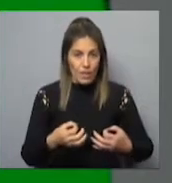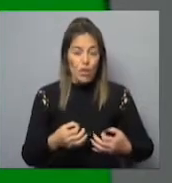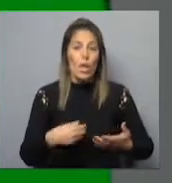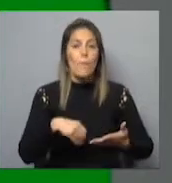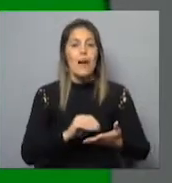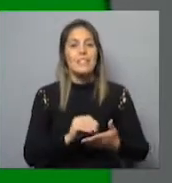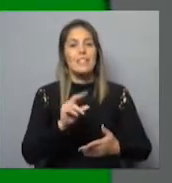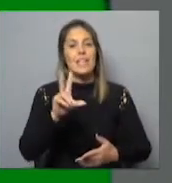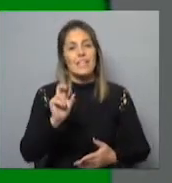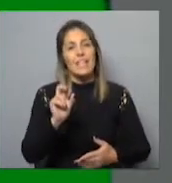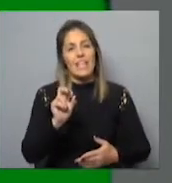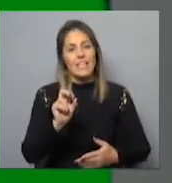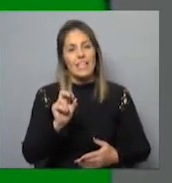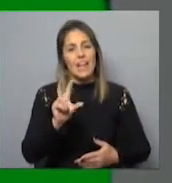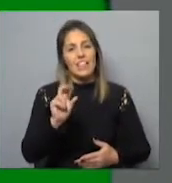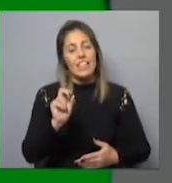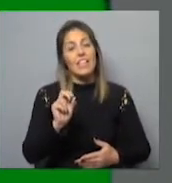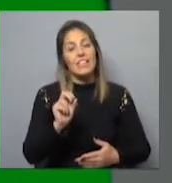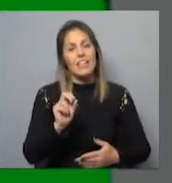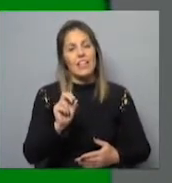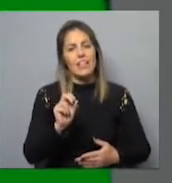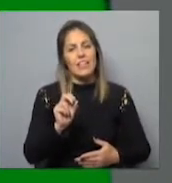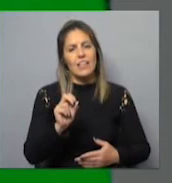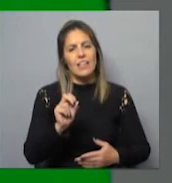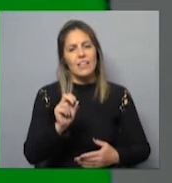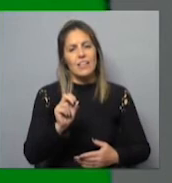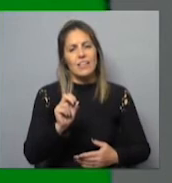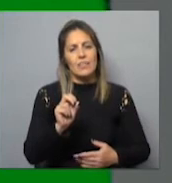de 30 órganos de 30 este